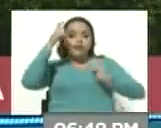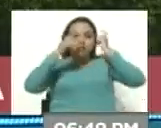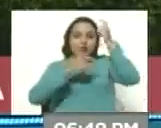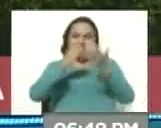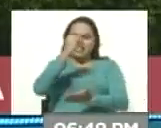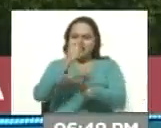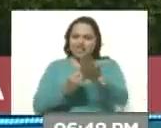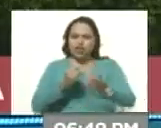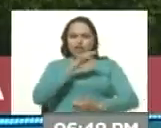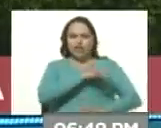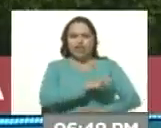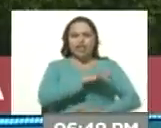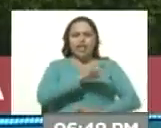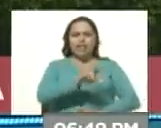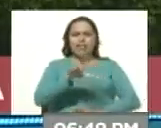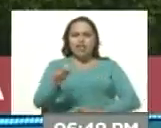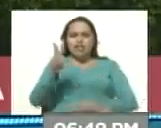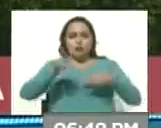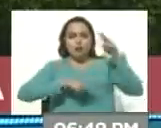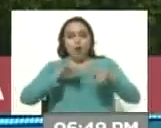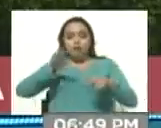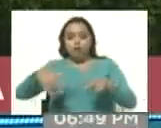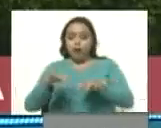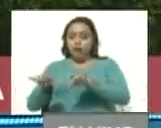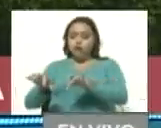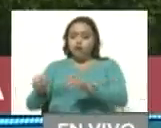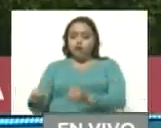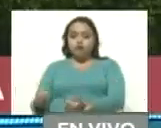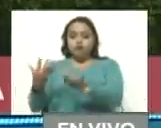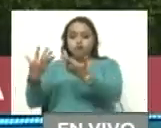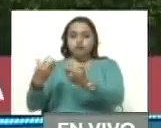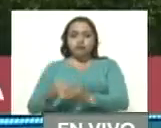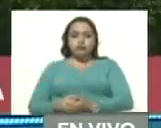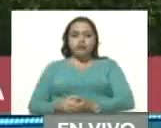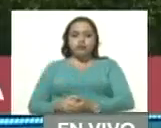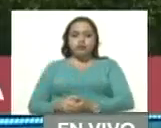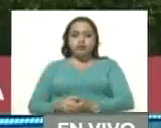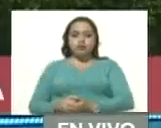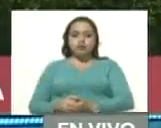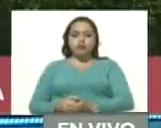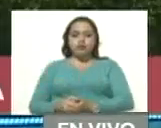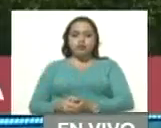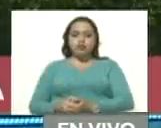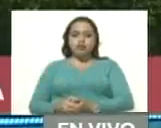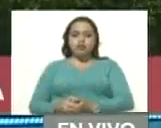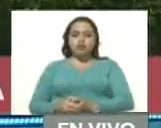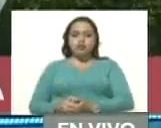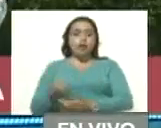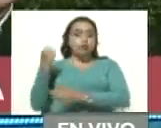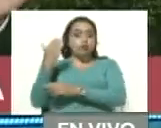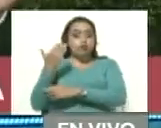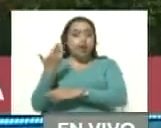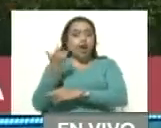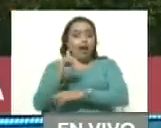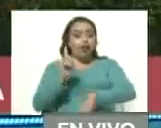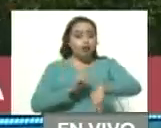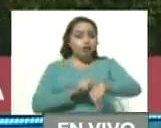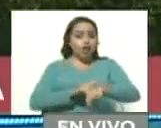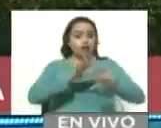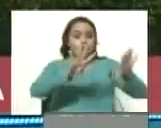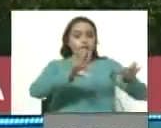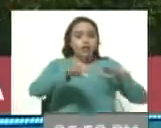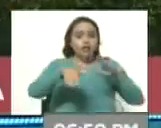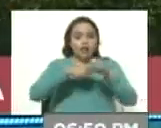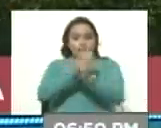530 ponencias que las pueden ver en la página del congreso precisamente ahí están descritas en horario entre nueve de la mañana